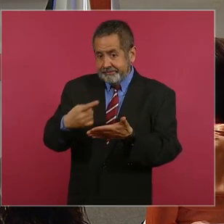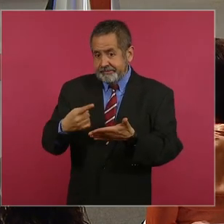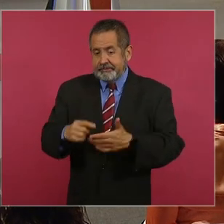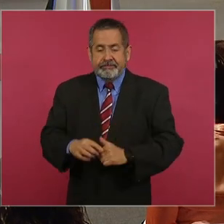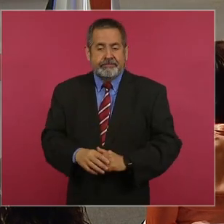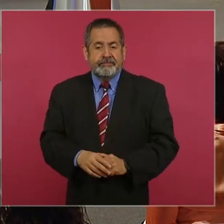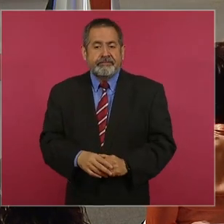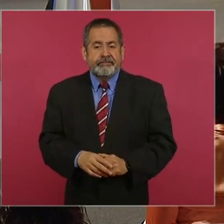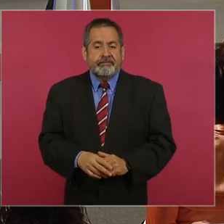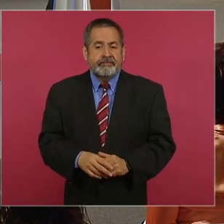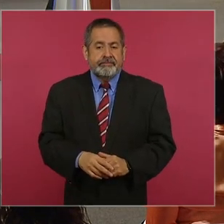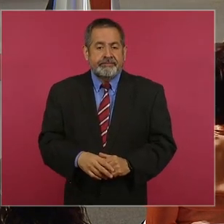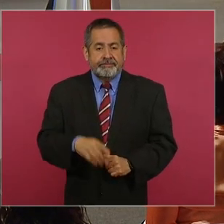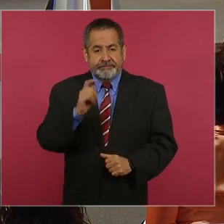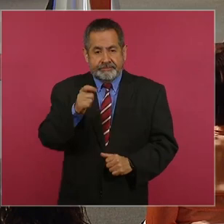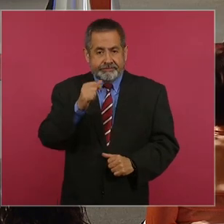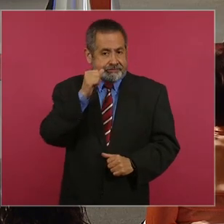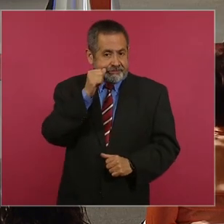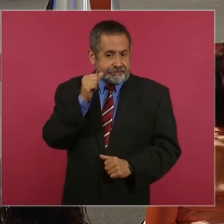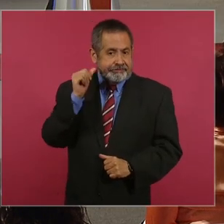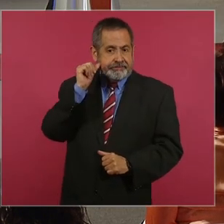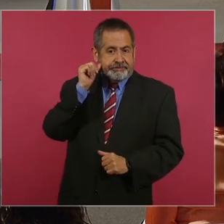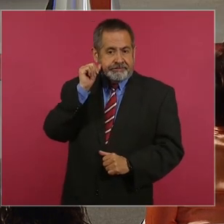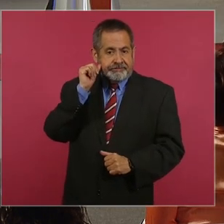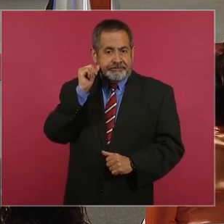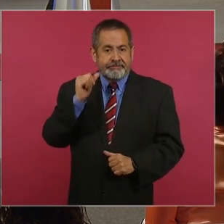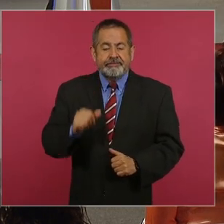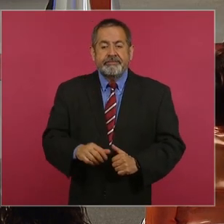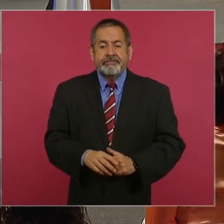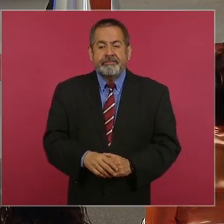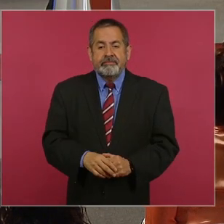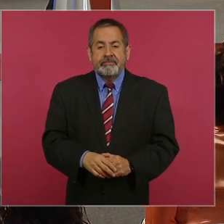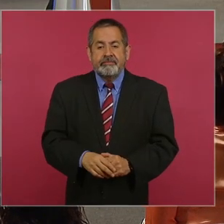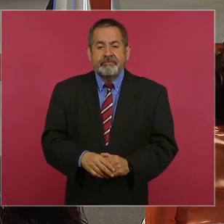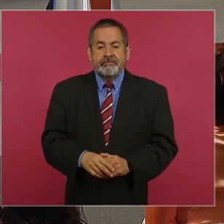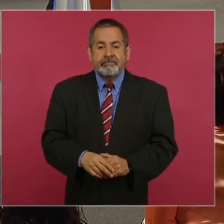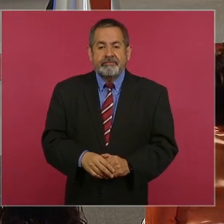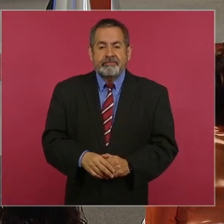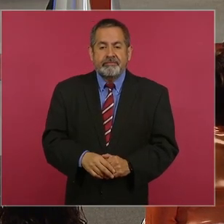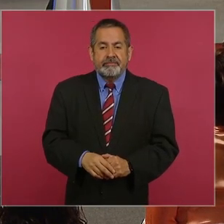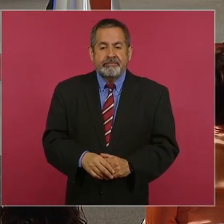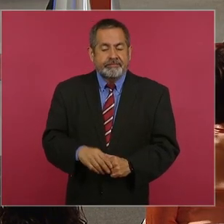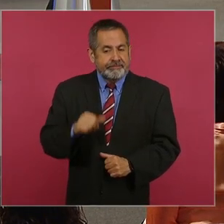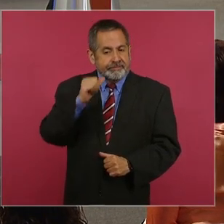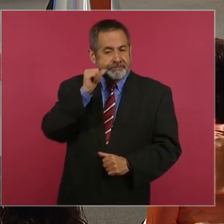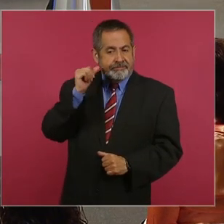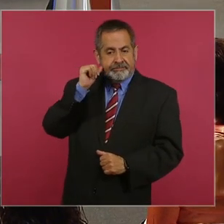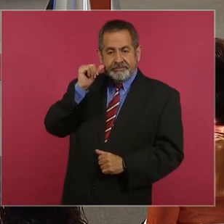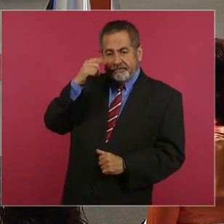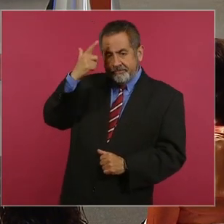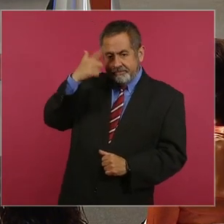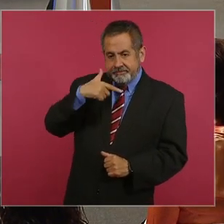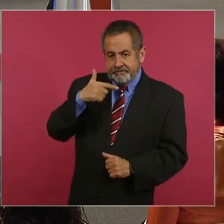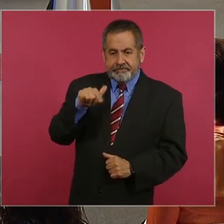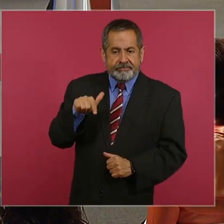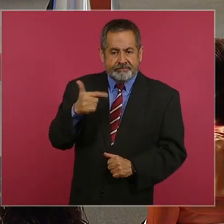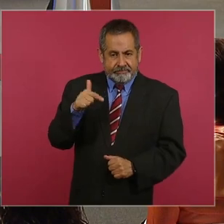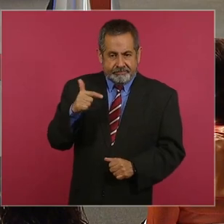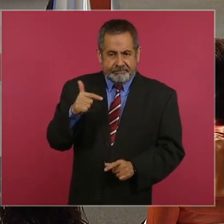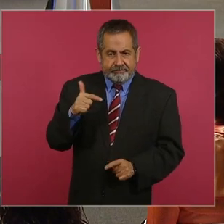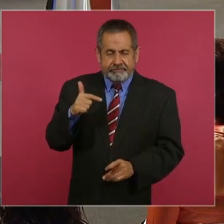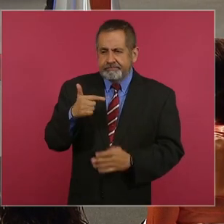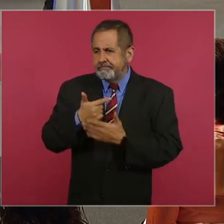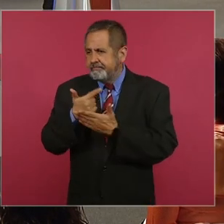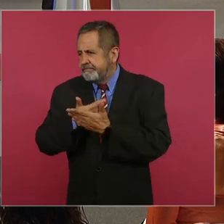Hasta ayer, a las 12 de la noche, ya se han